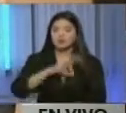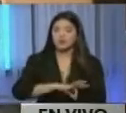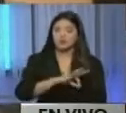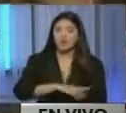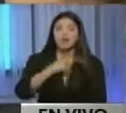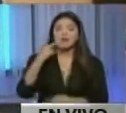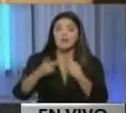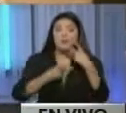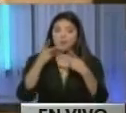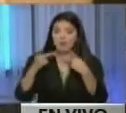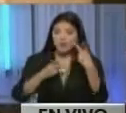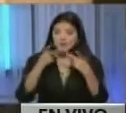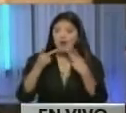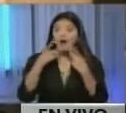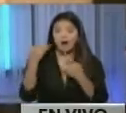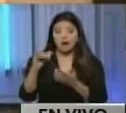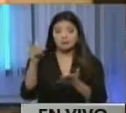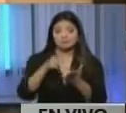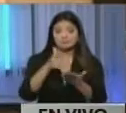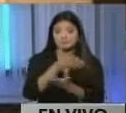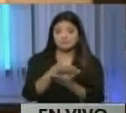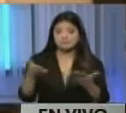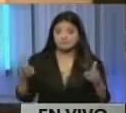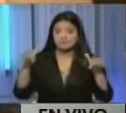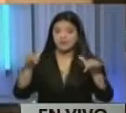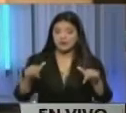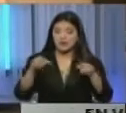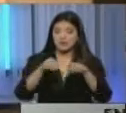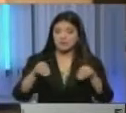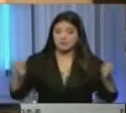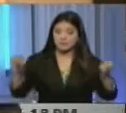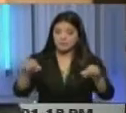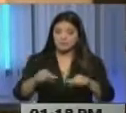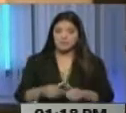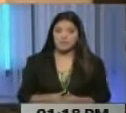políticas que tengan presencia en los territorios.